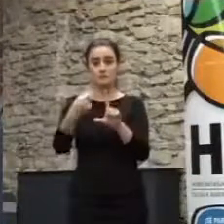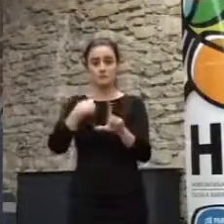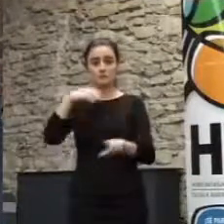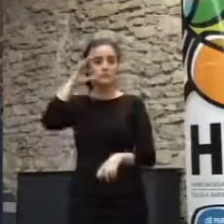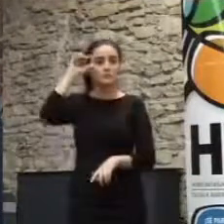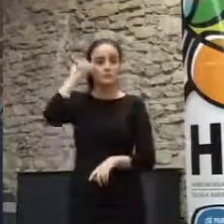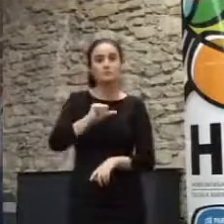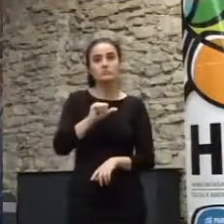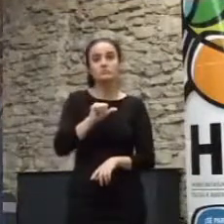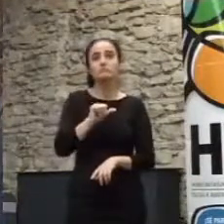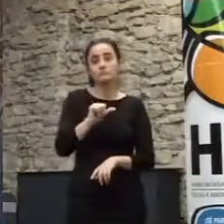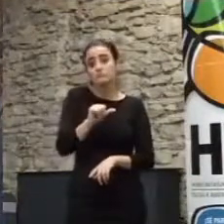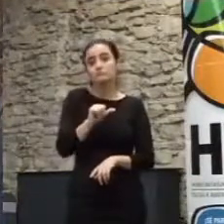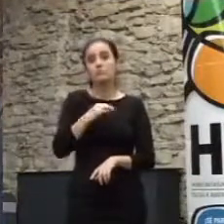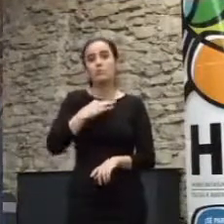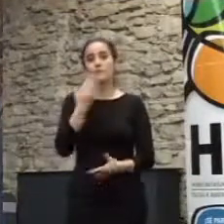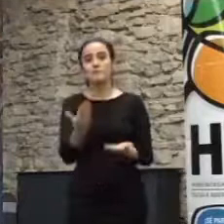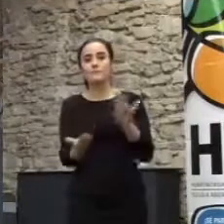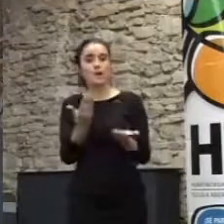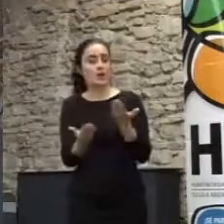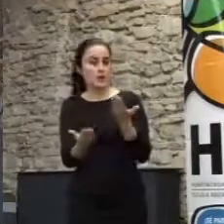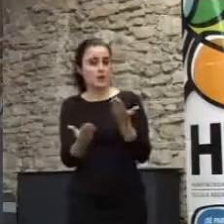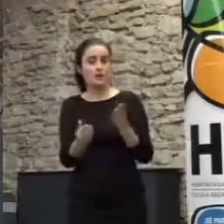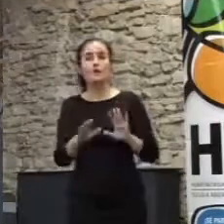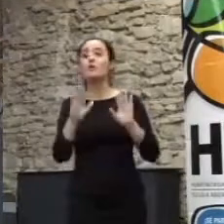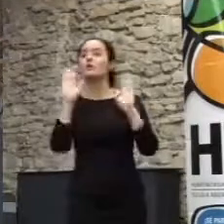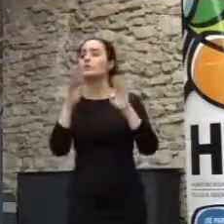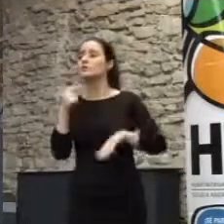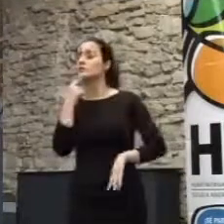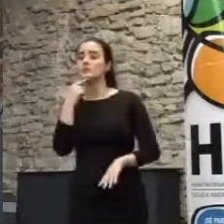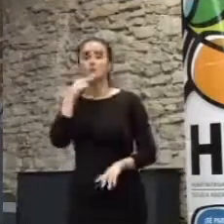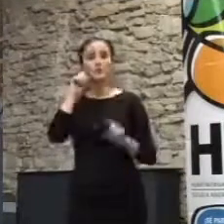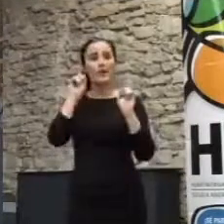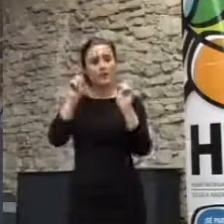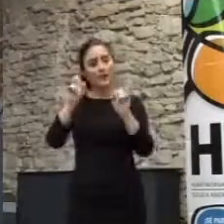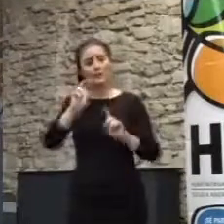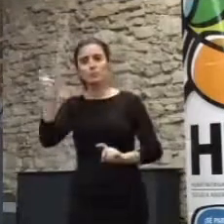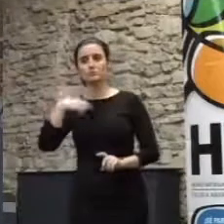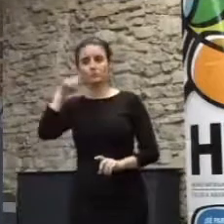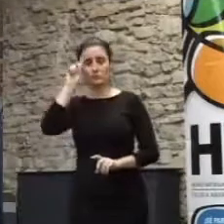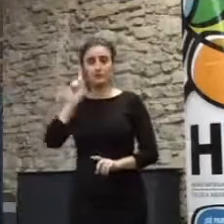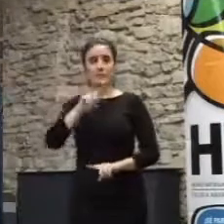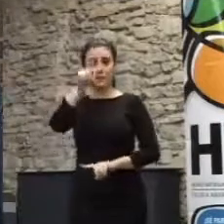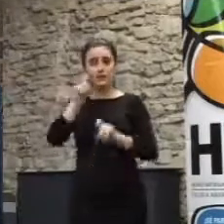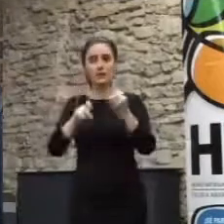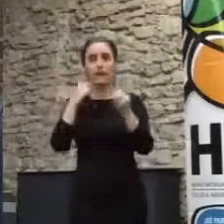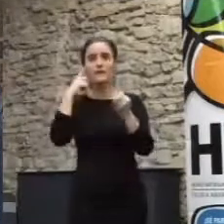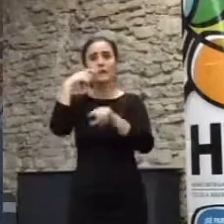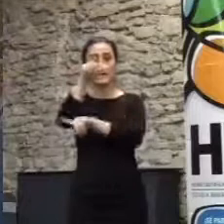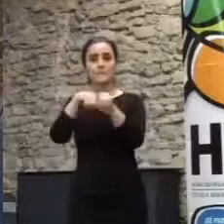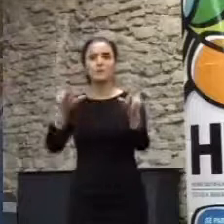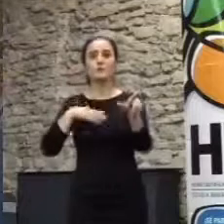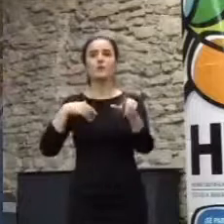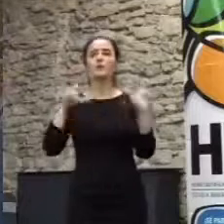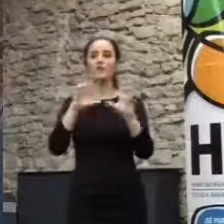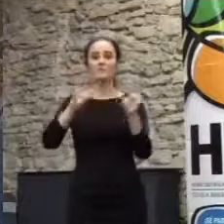y ahí ya está la opción de valorar. Y luego me decías, en cuanto a educar a otras cosas, yo no sé, también iba la pregunta por educar para que la gente participe más allá de los